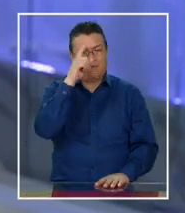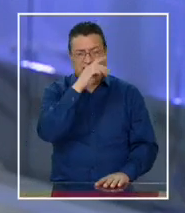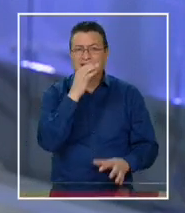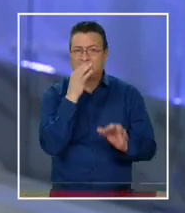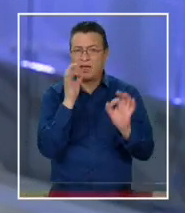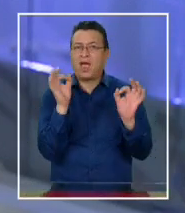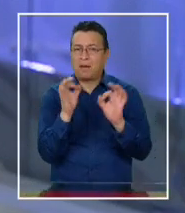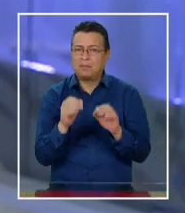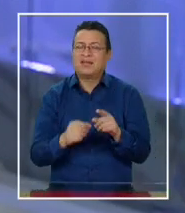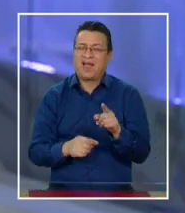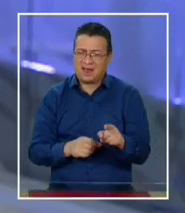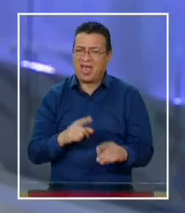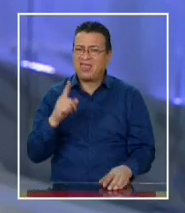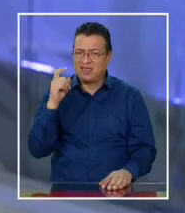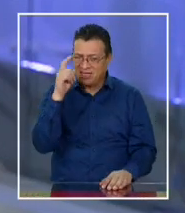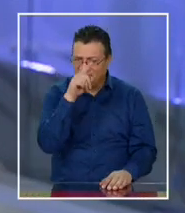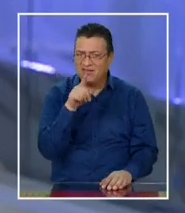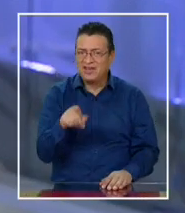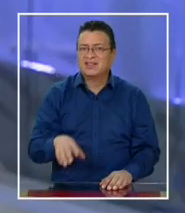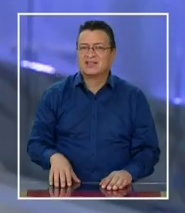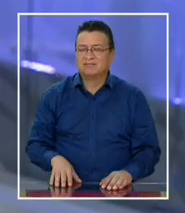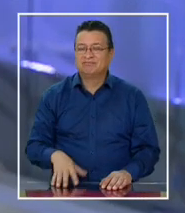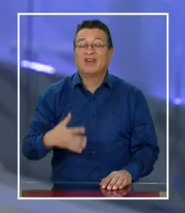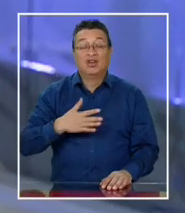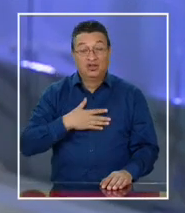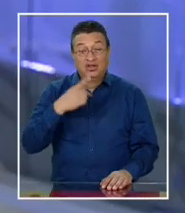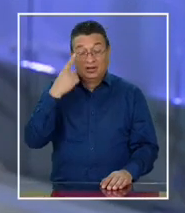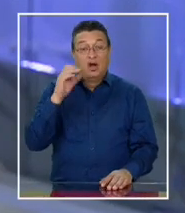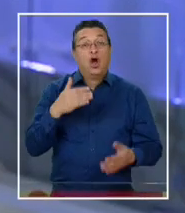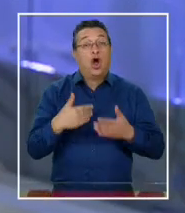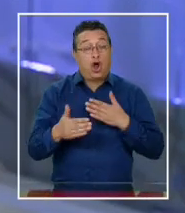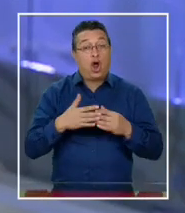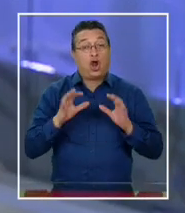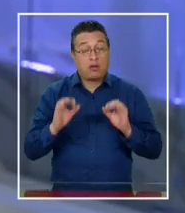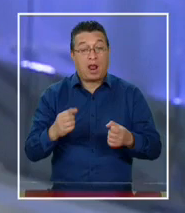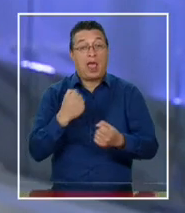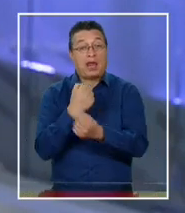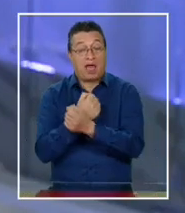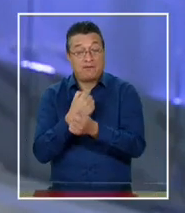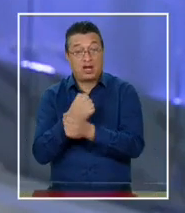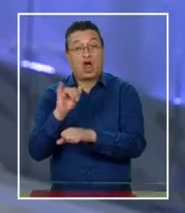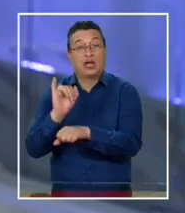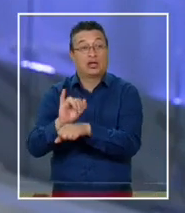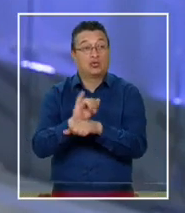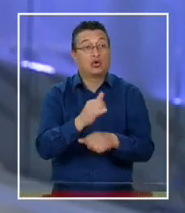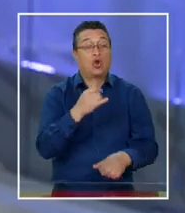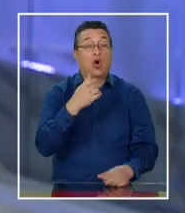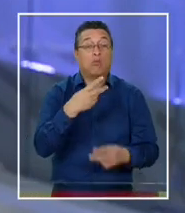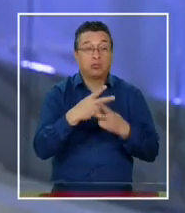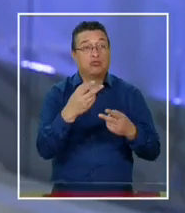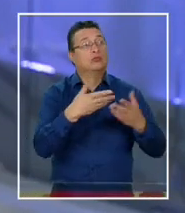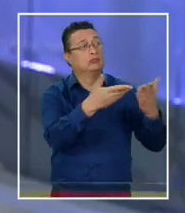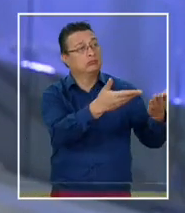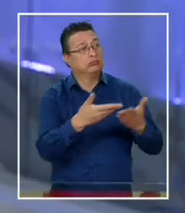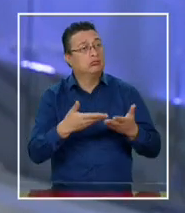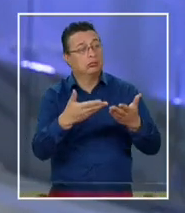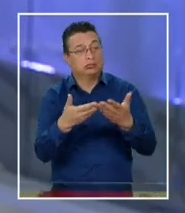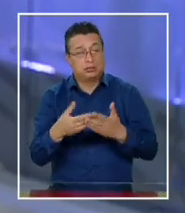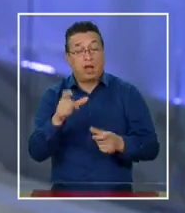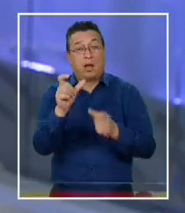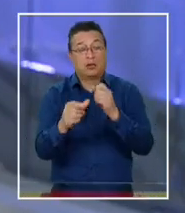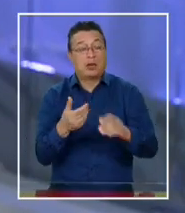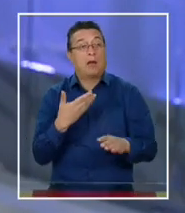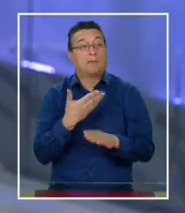la verdad son difíciles de explicar creo que es muy habitual que carabineros y todas las instituciones públicas reciban a personas por petición